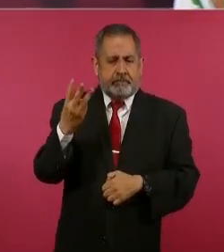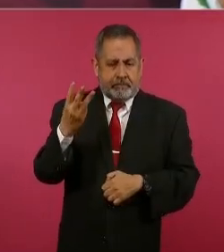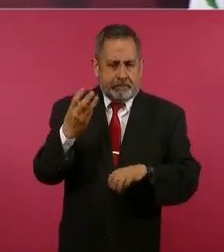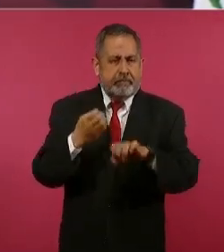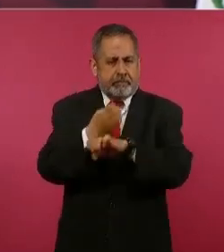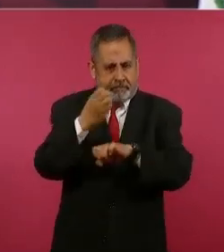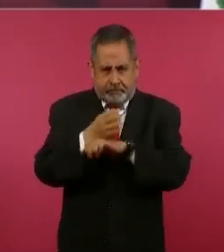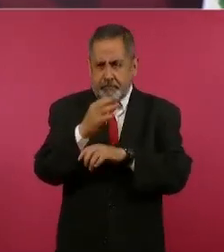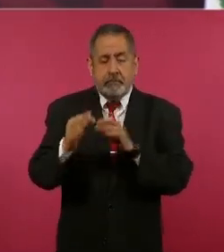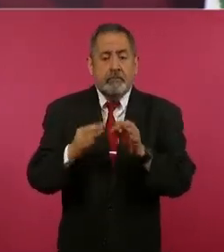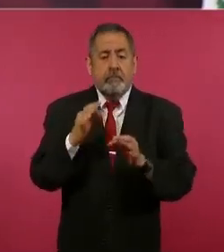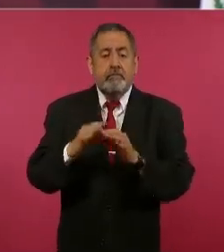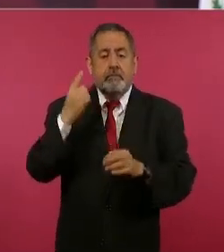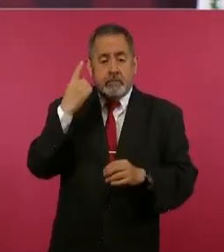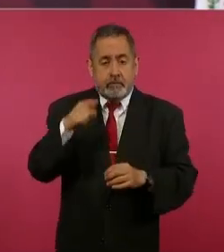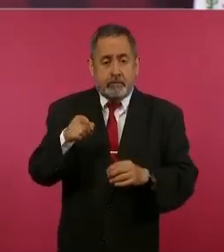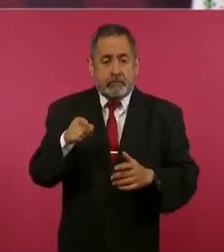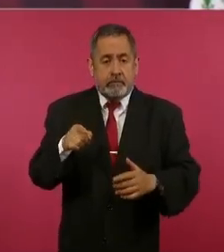para